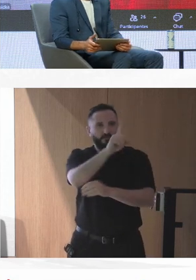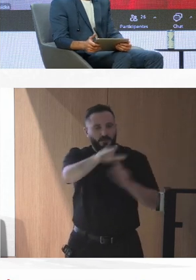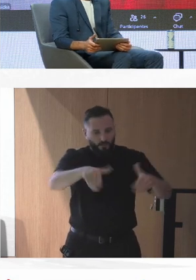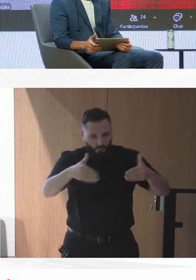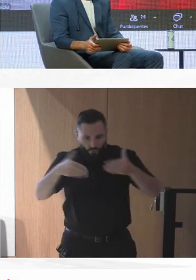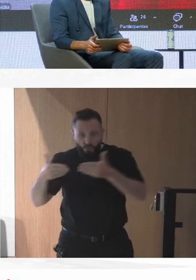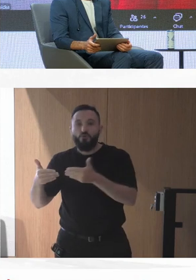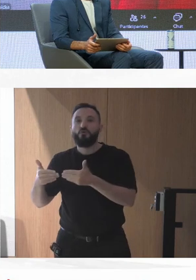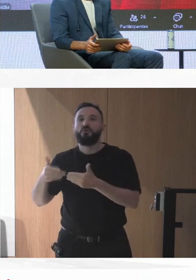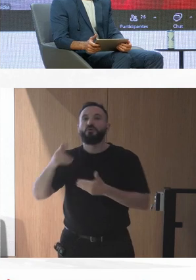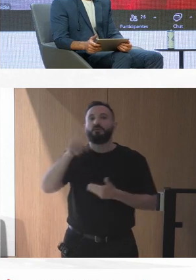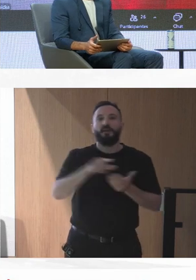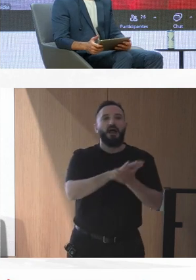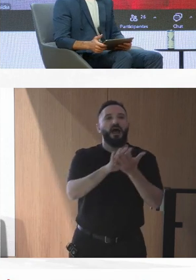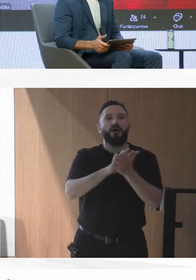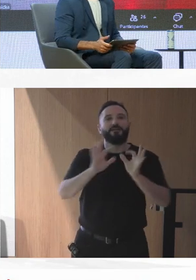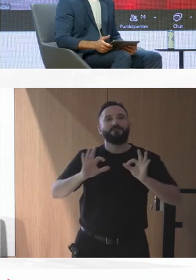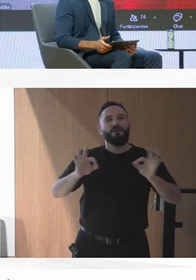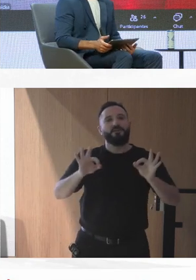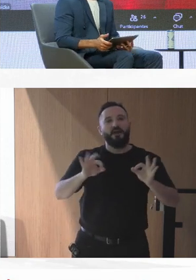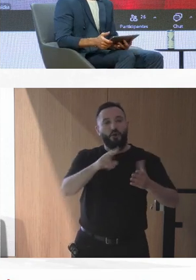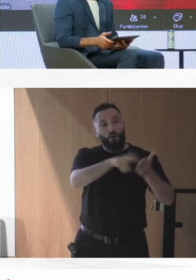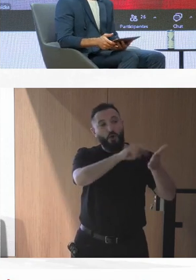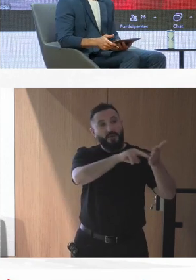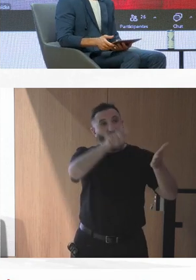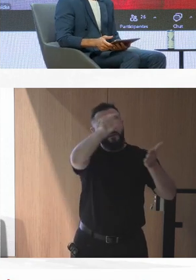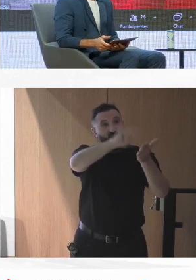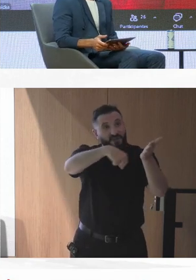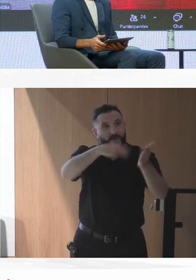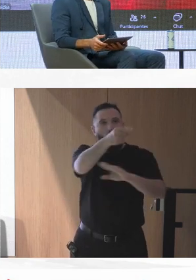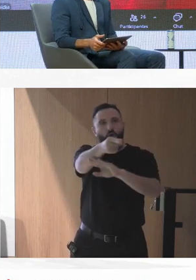y habla también de cuáles son las obligaciones de acuerdo con esta convención. Así que ya tenemos